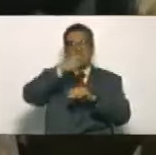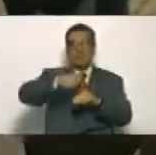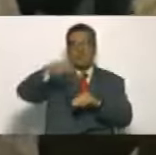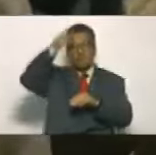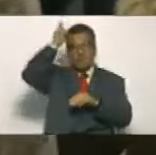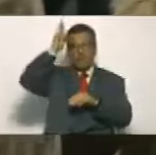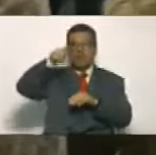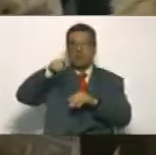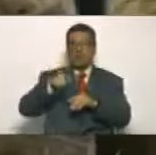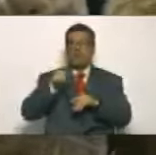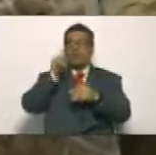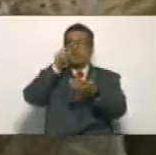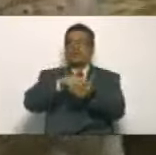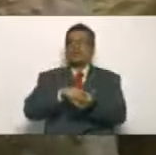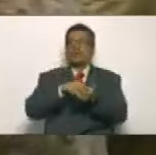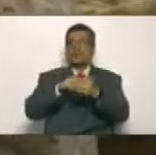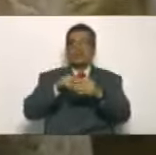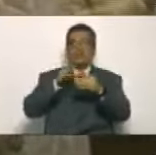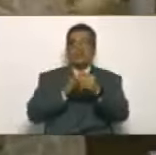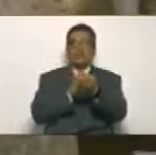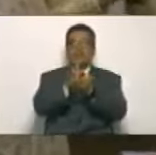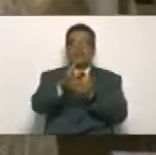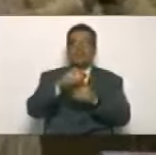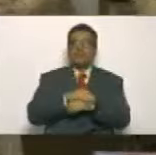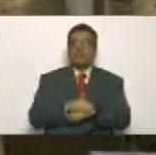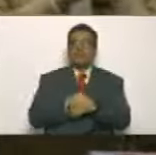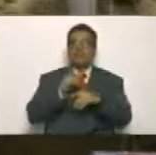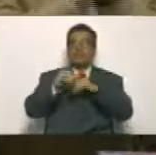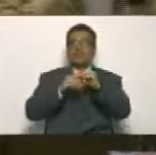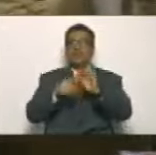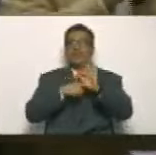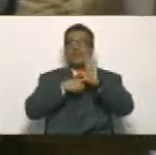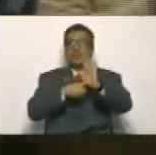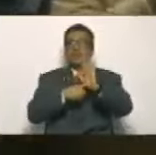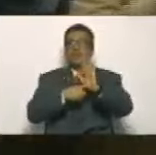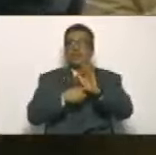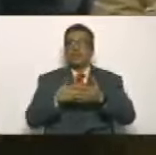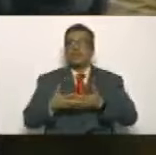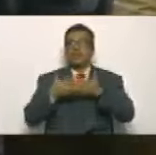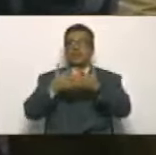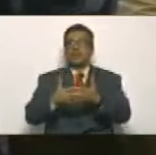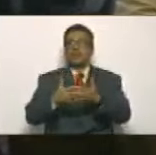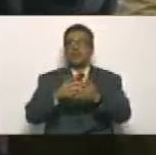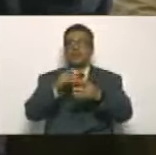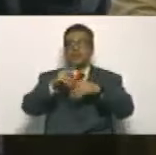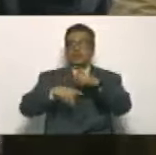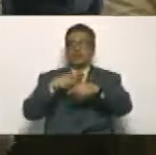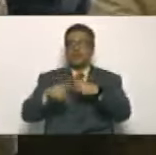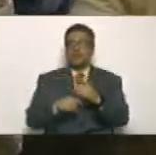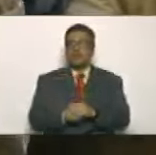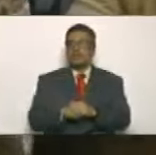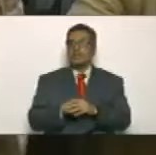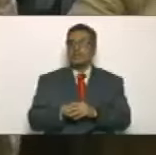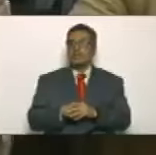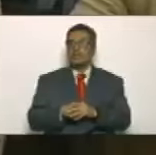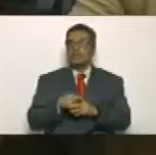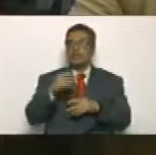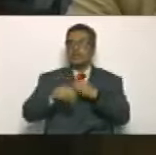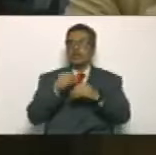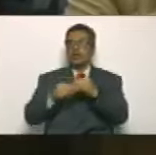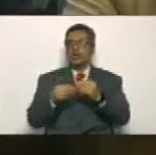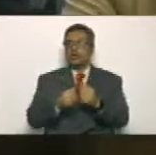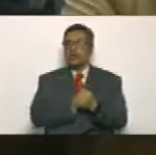indígenas. Aparecemos transversalmente, aparecemos en las disposiciones transitorias. Entonces, ¿cómo